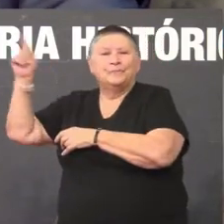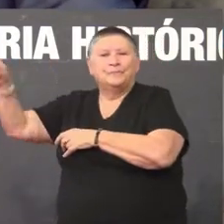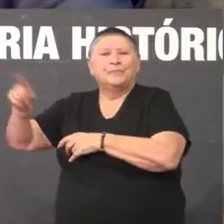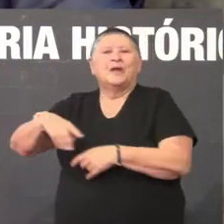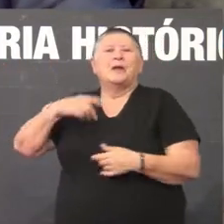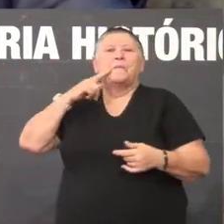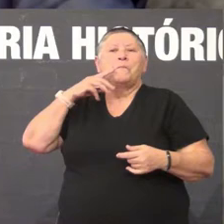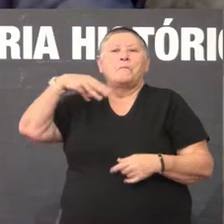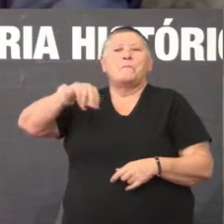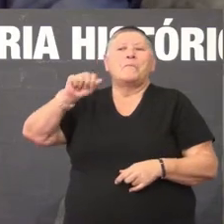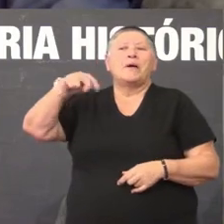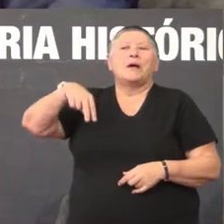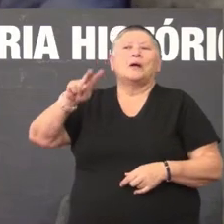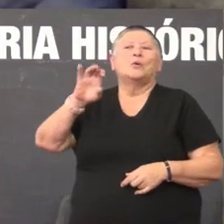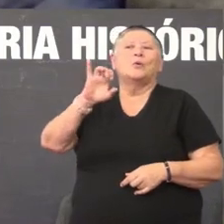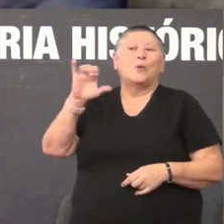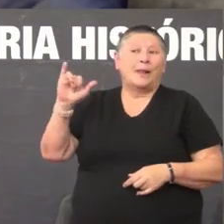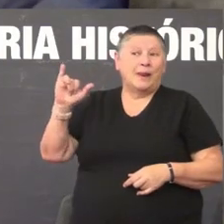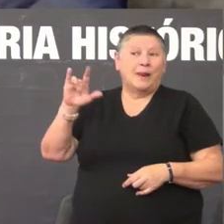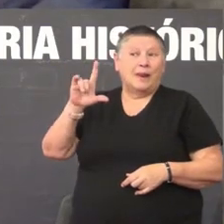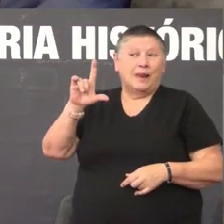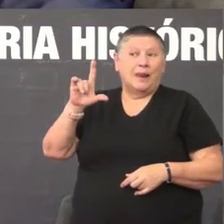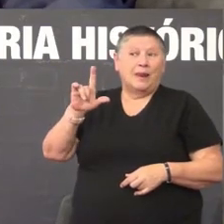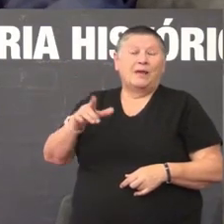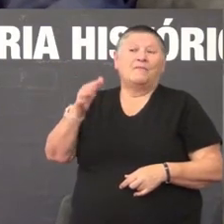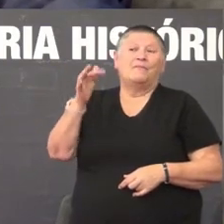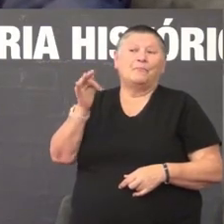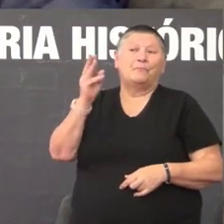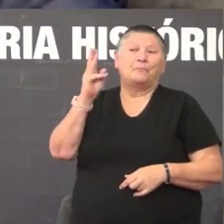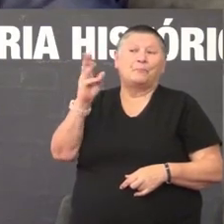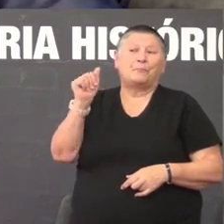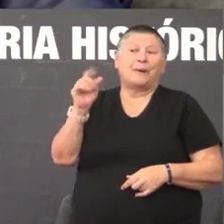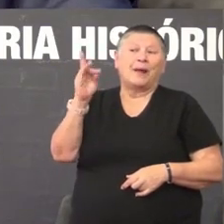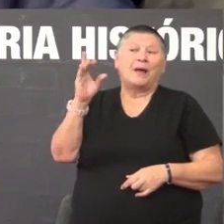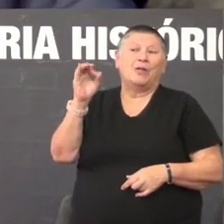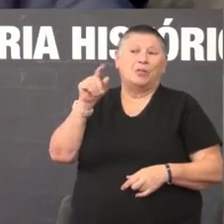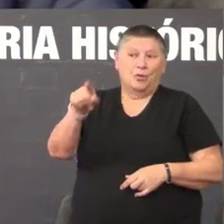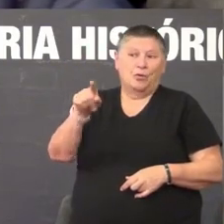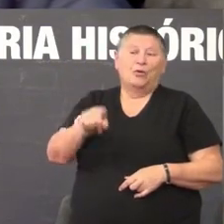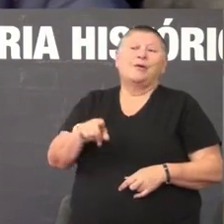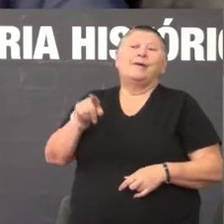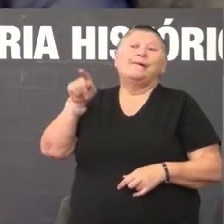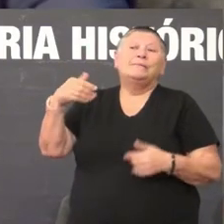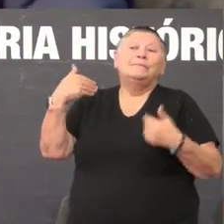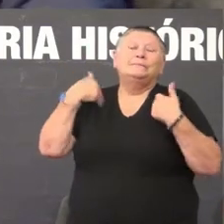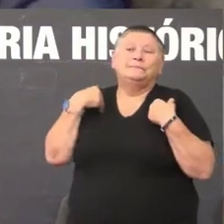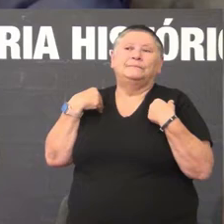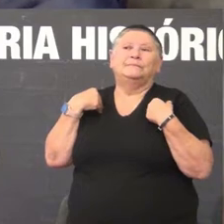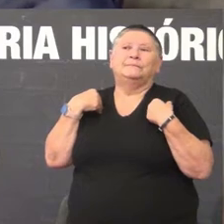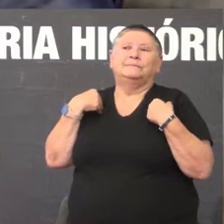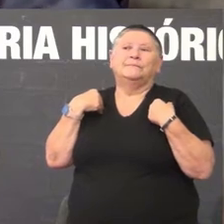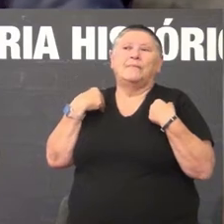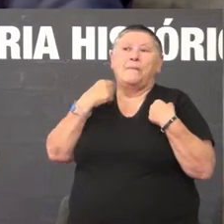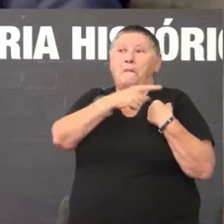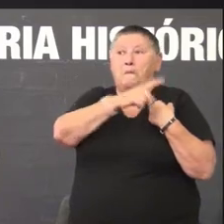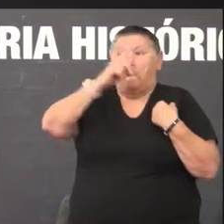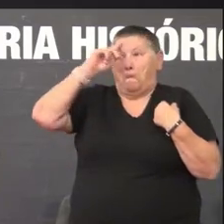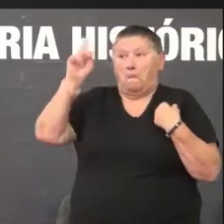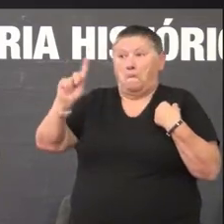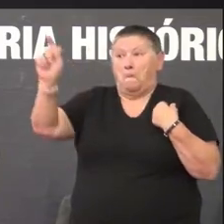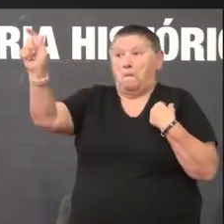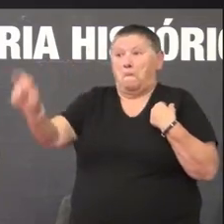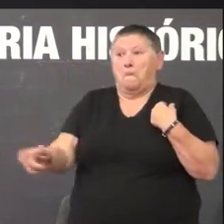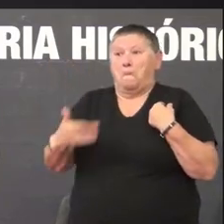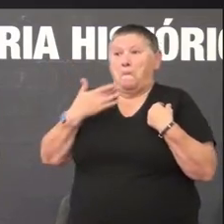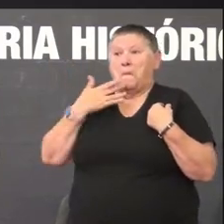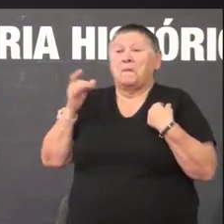Carvajal. Este era tan inocente que no sabía quién era Manuel Prado y Colón de Carvajal. Y Manuel Prado y Colón de Carvajal